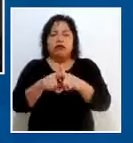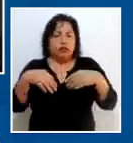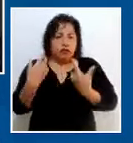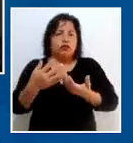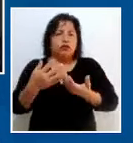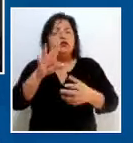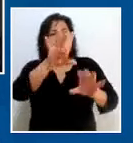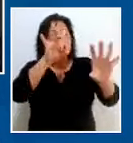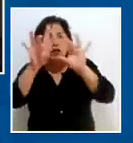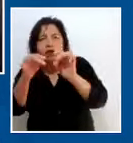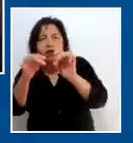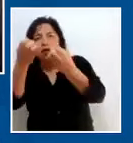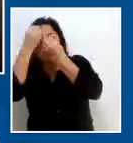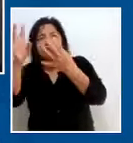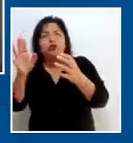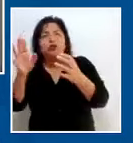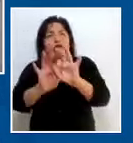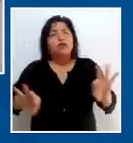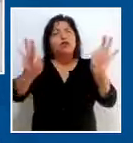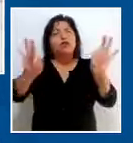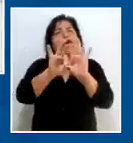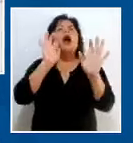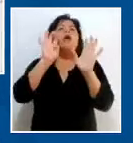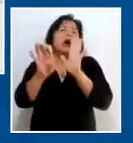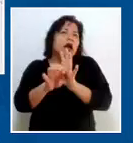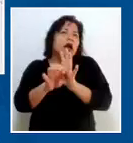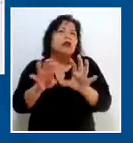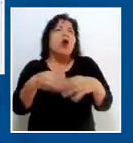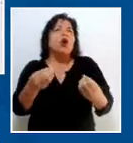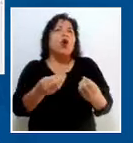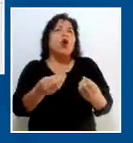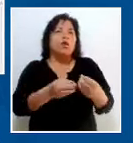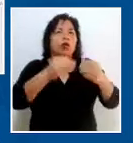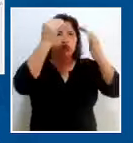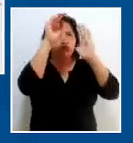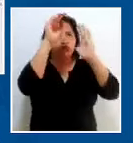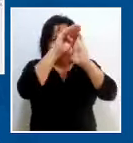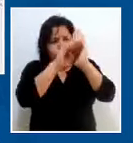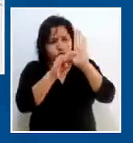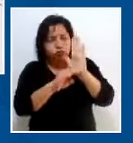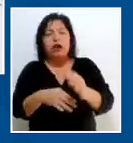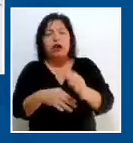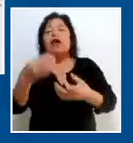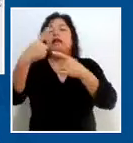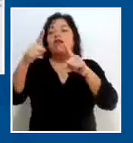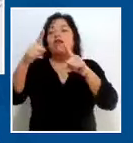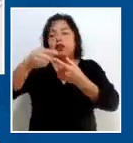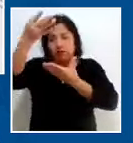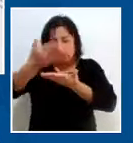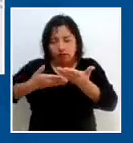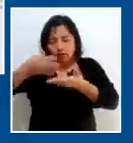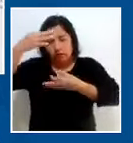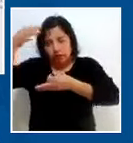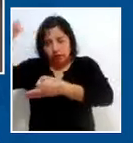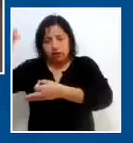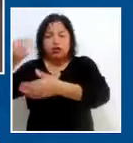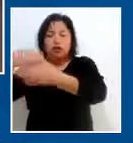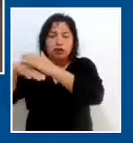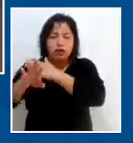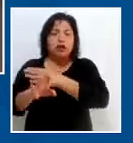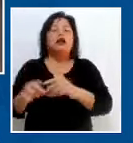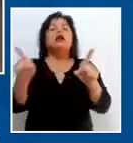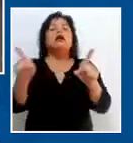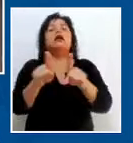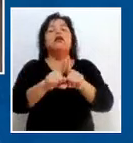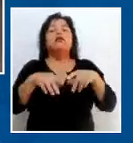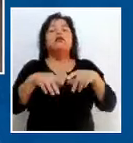básica de la entidad, como la organización, ¿no? Los documentos de gestión interna también. Podemos encontrar